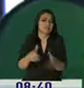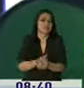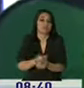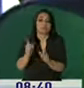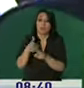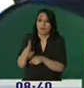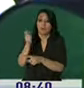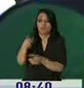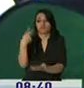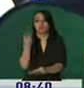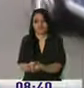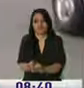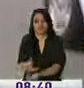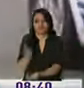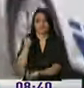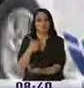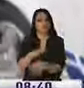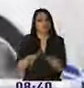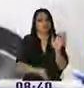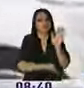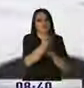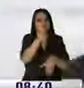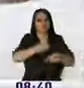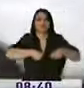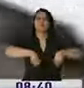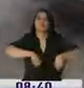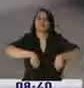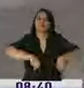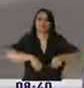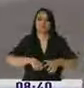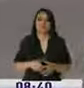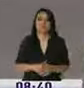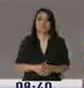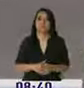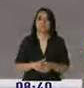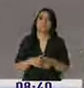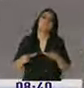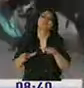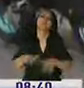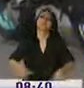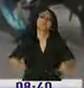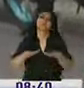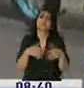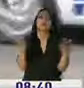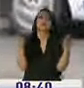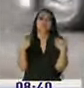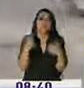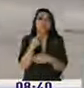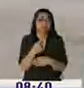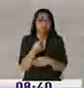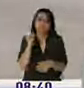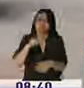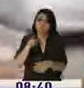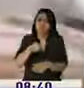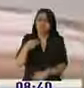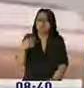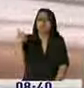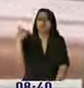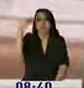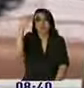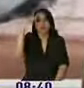fueron en la moto. Todo esto pese a que en esta zona de Guayaquil se dan constantes patrullajes